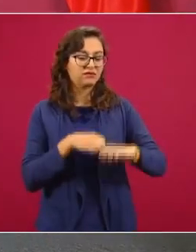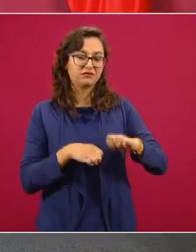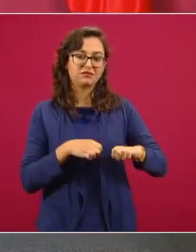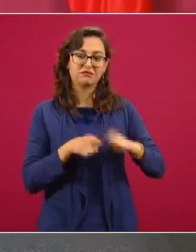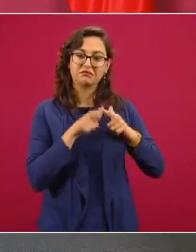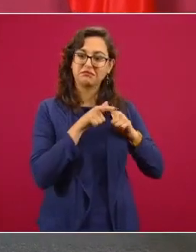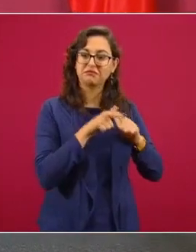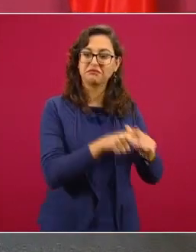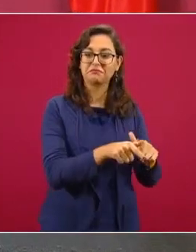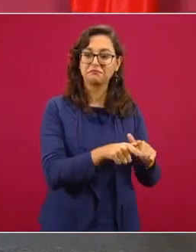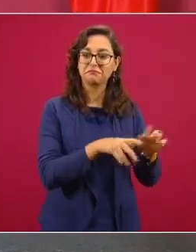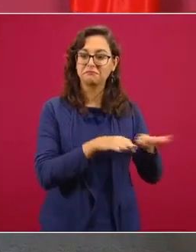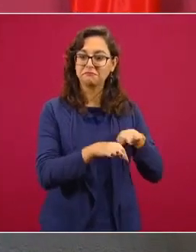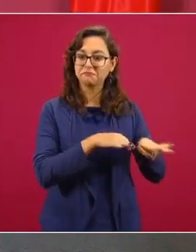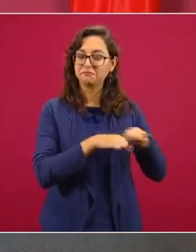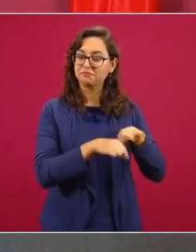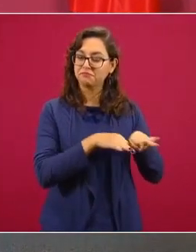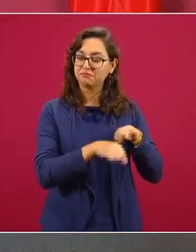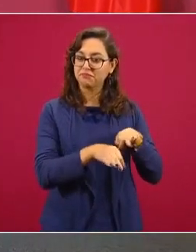particular